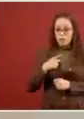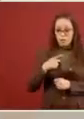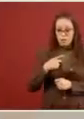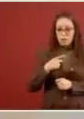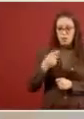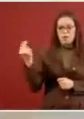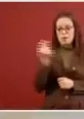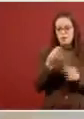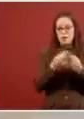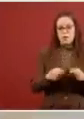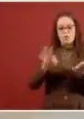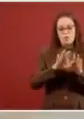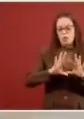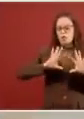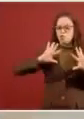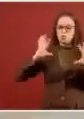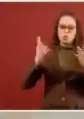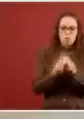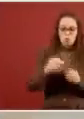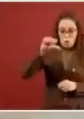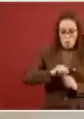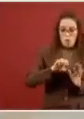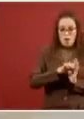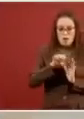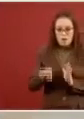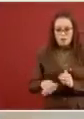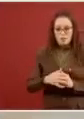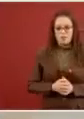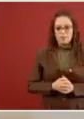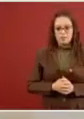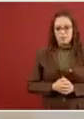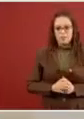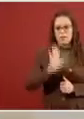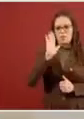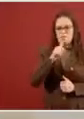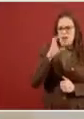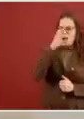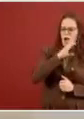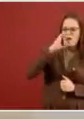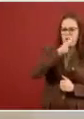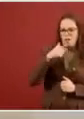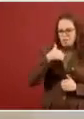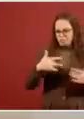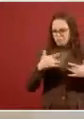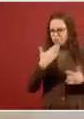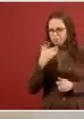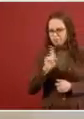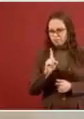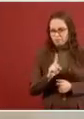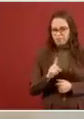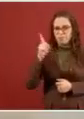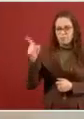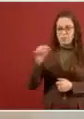casos. Hoy, por ejemplo, de manera me parece un tanto morbosa, fuimos con el Secretario de Salud y los compañeros de Insabi